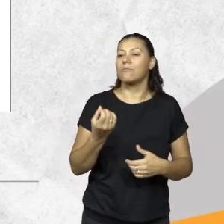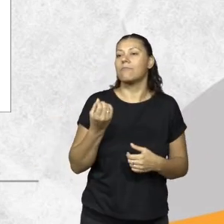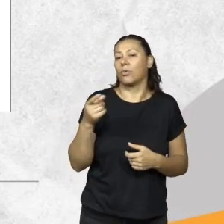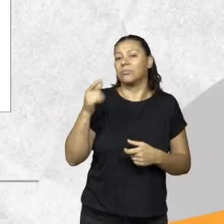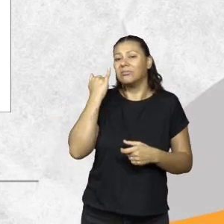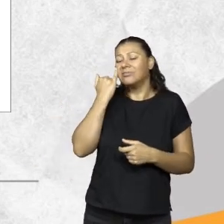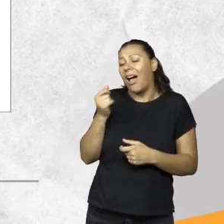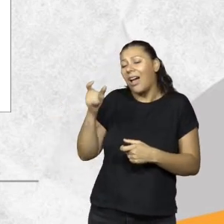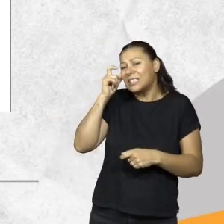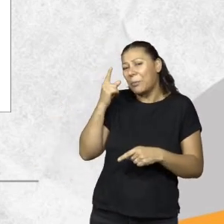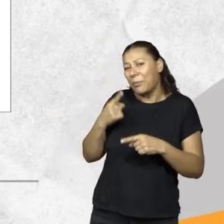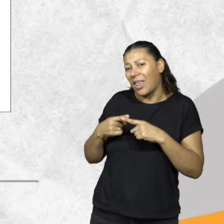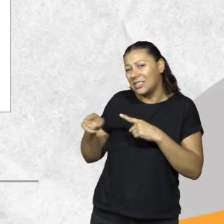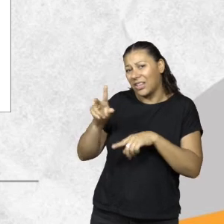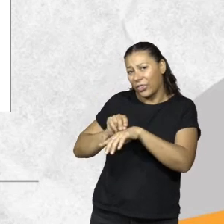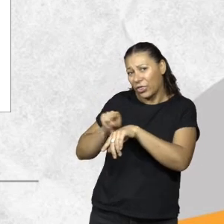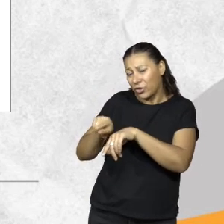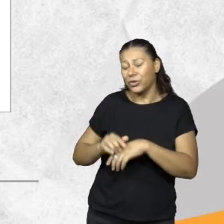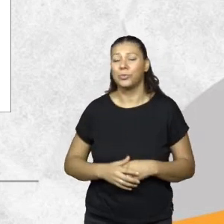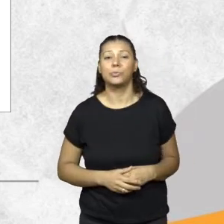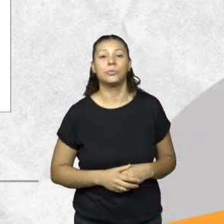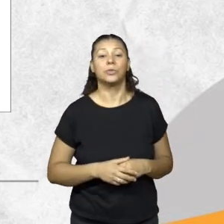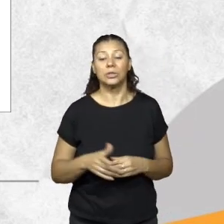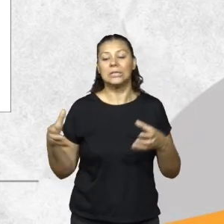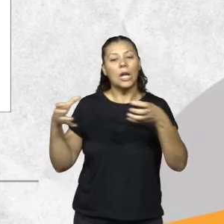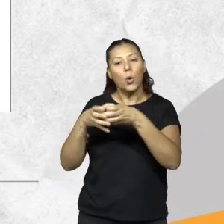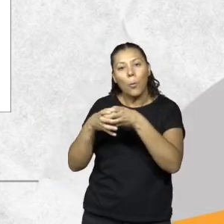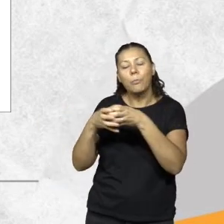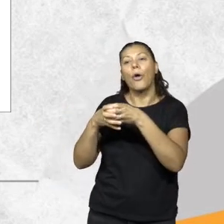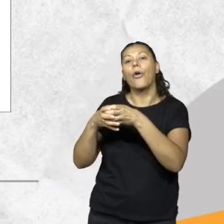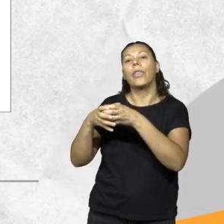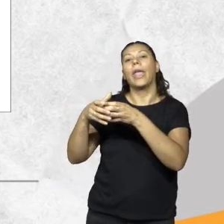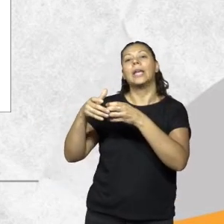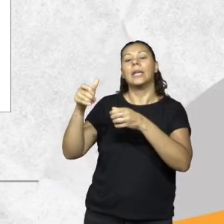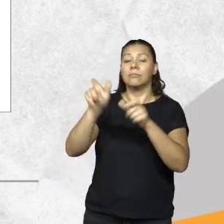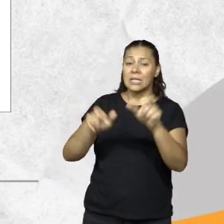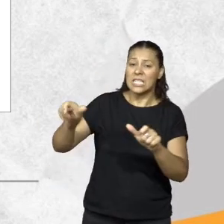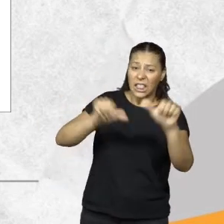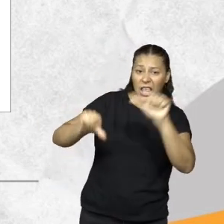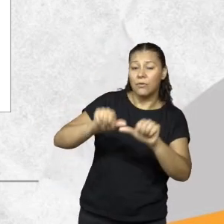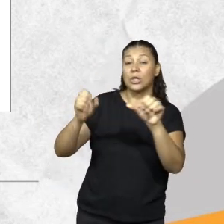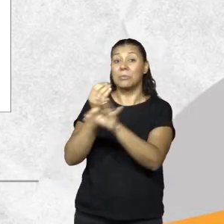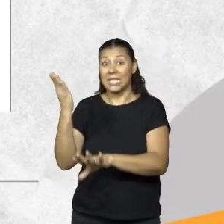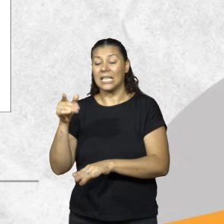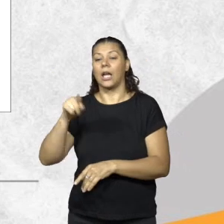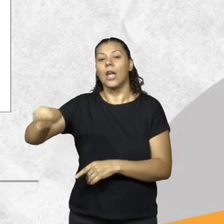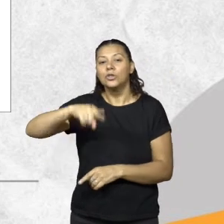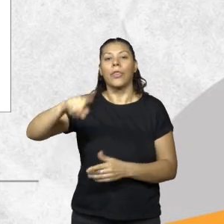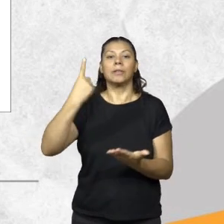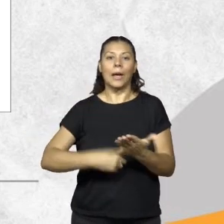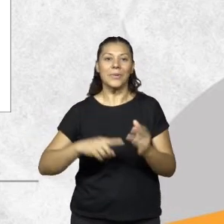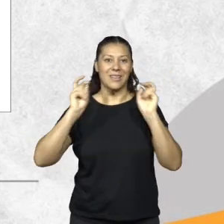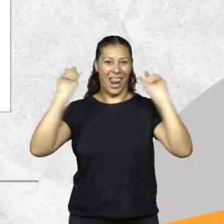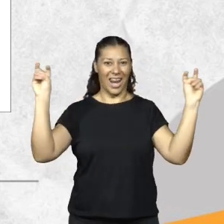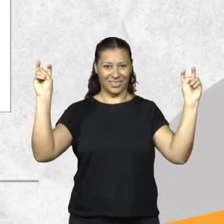hizo. Entonces ahí este grupo de científicos y especialistas determina el nivel de la alerta, porque se complementa